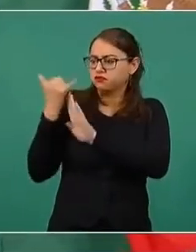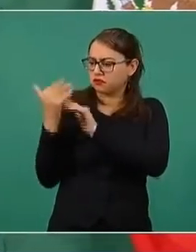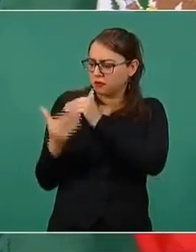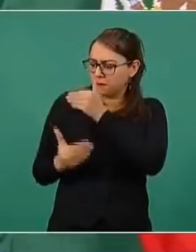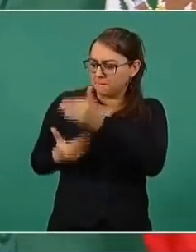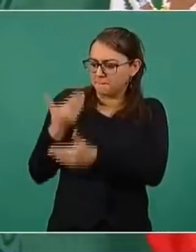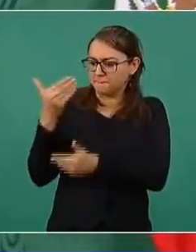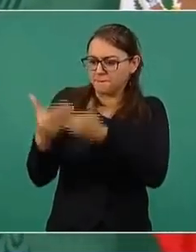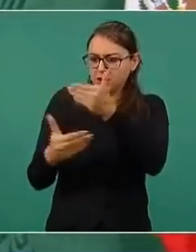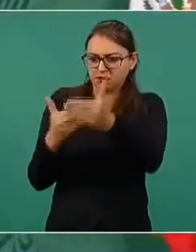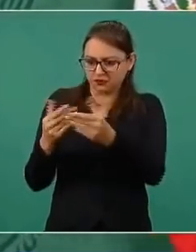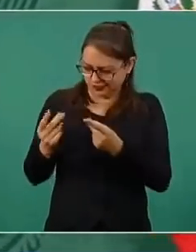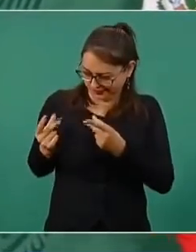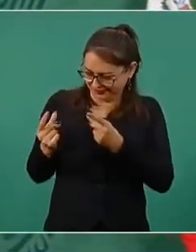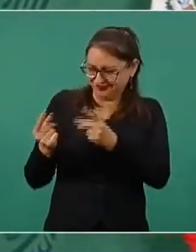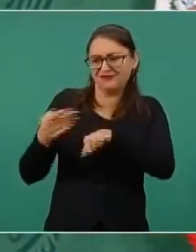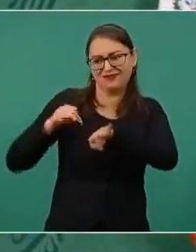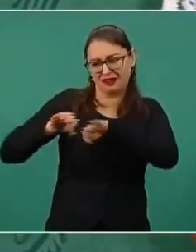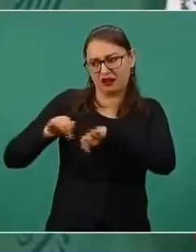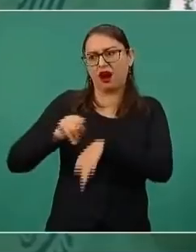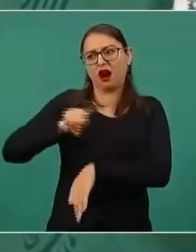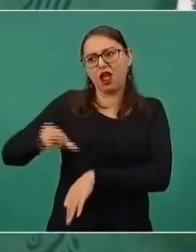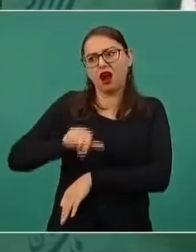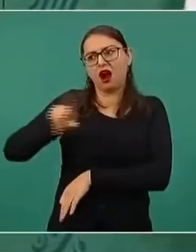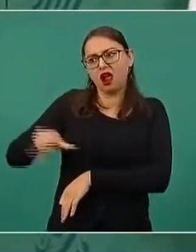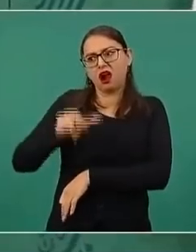y empujar el elefante,